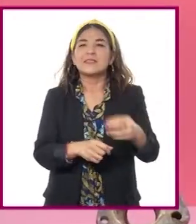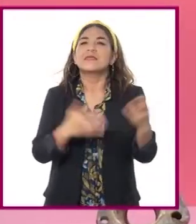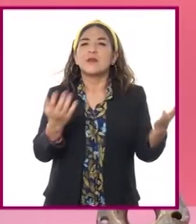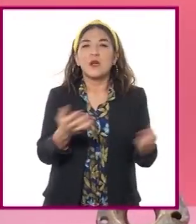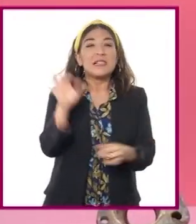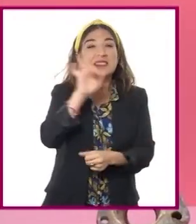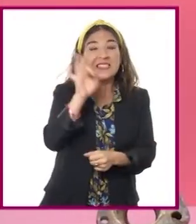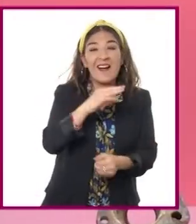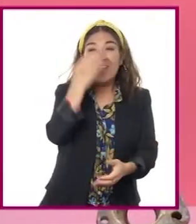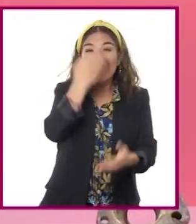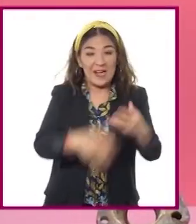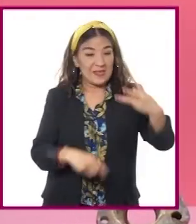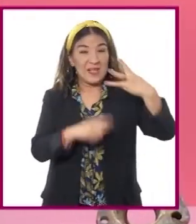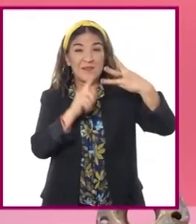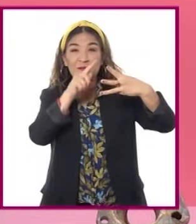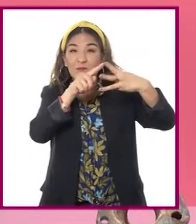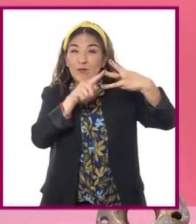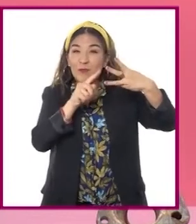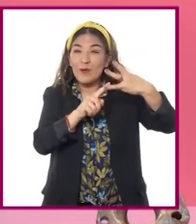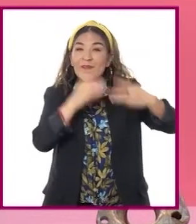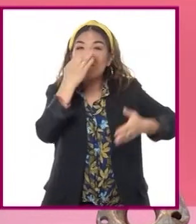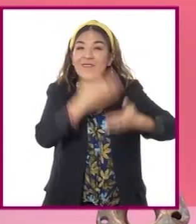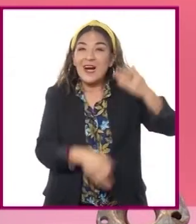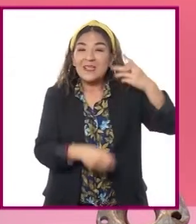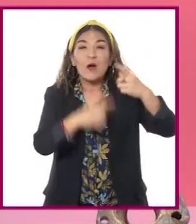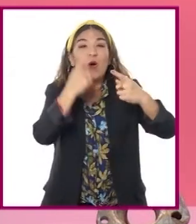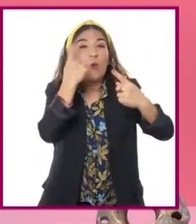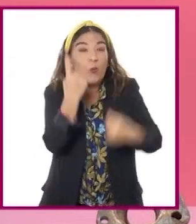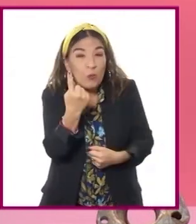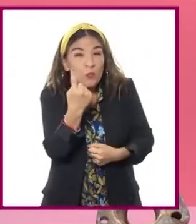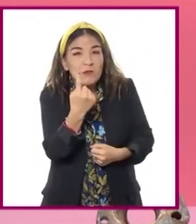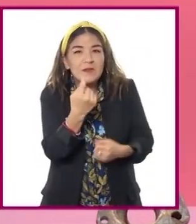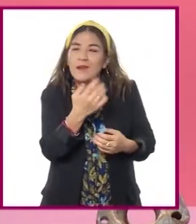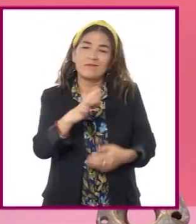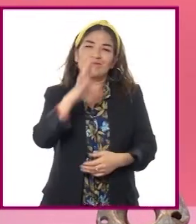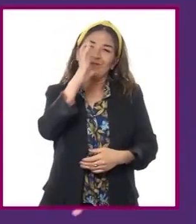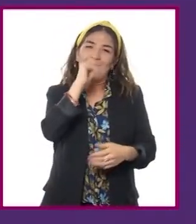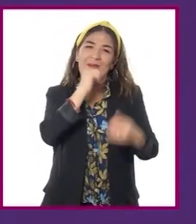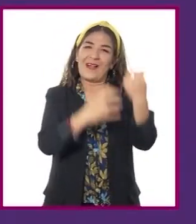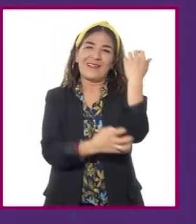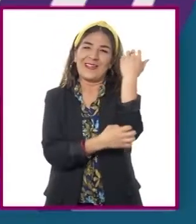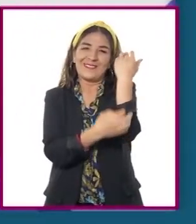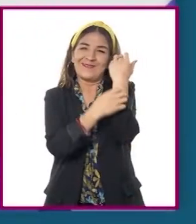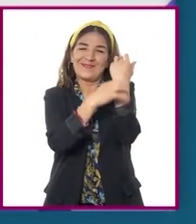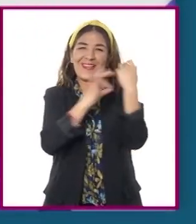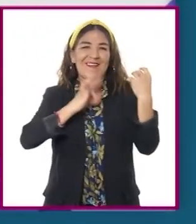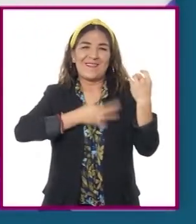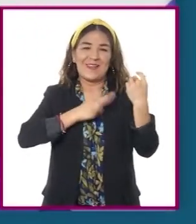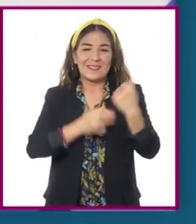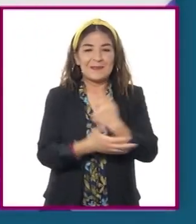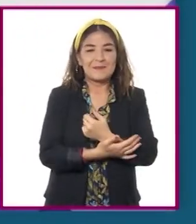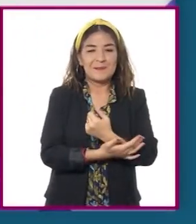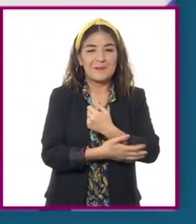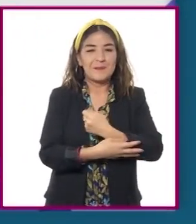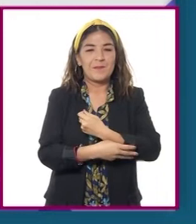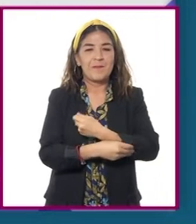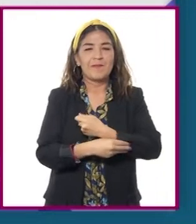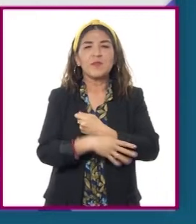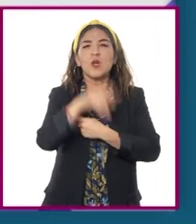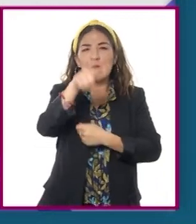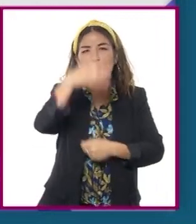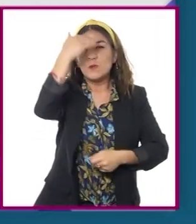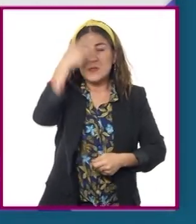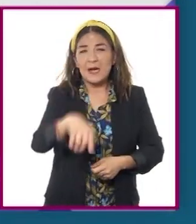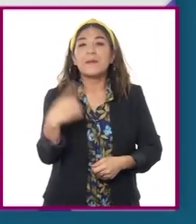si faltara cualquiera de ellos, no se iniciaría el proceso de corrosión. ¿Sabían que